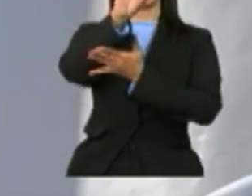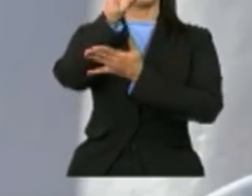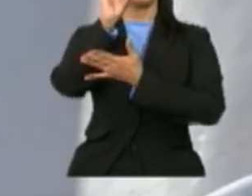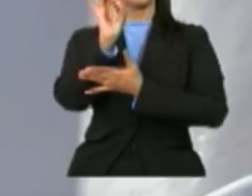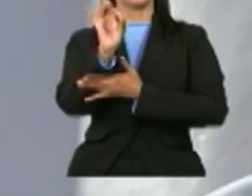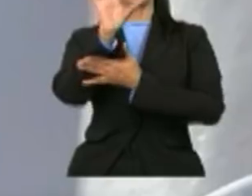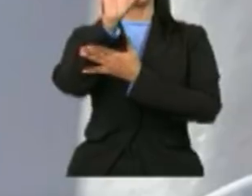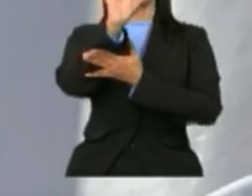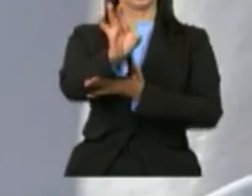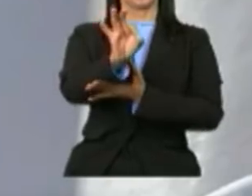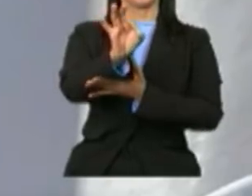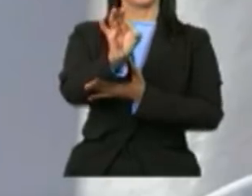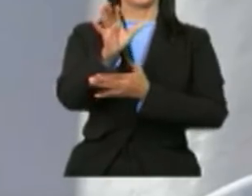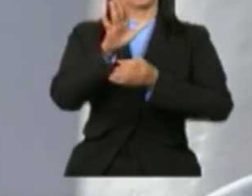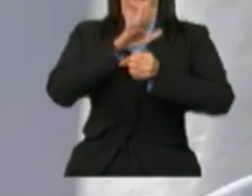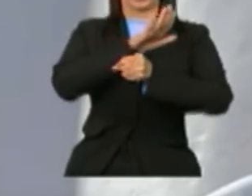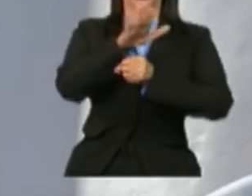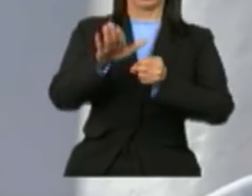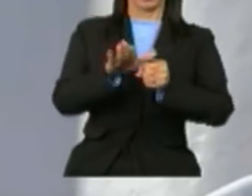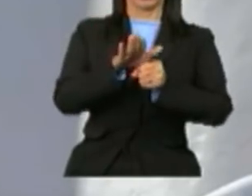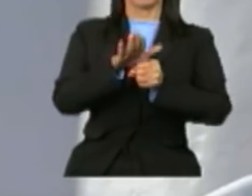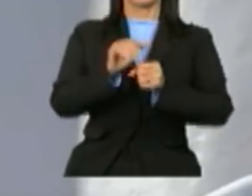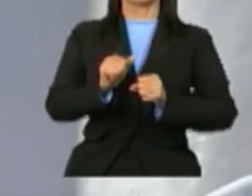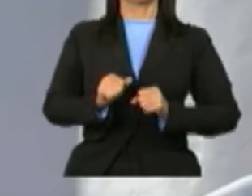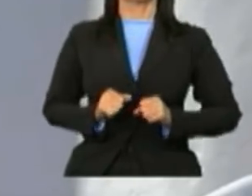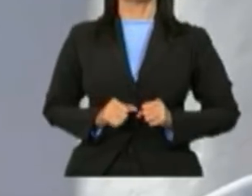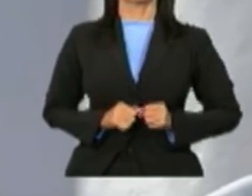57.809 pruebas en total.